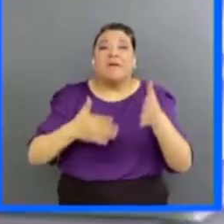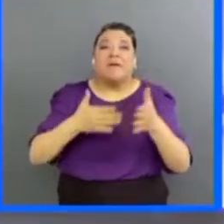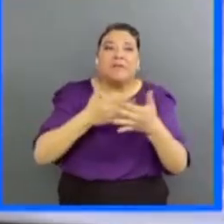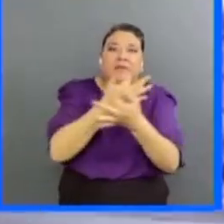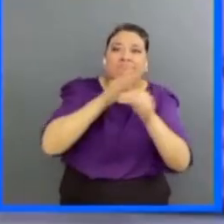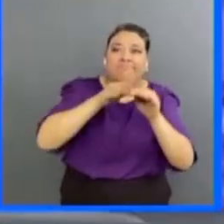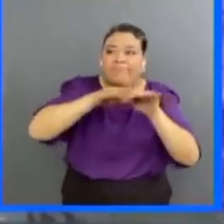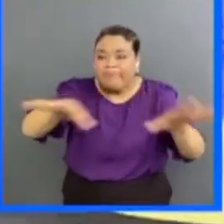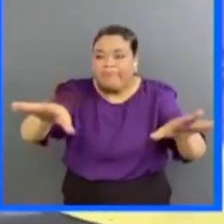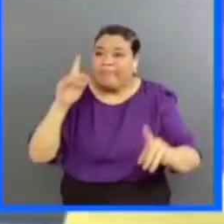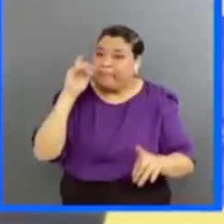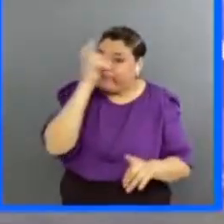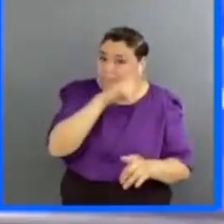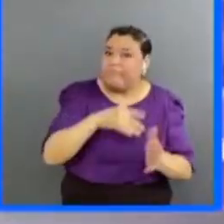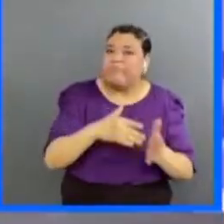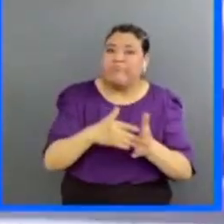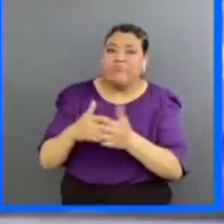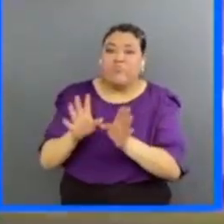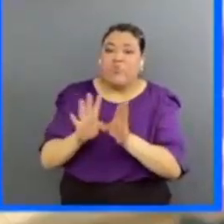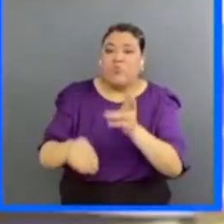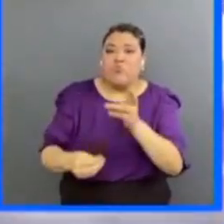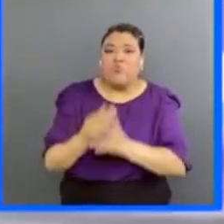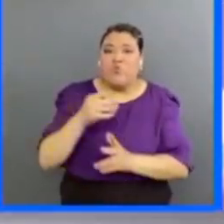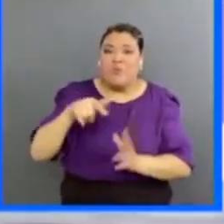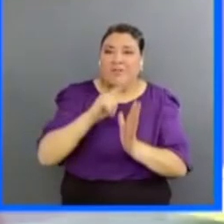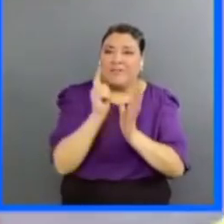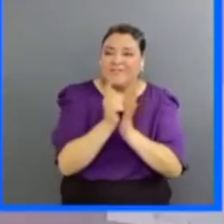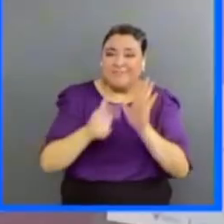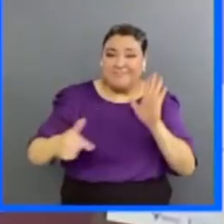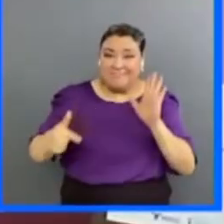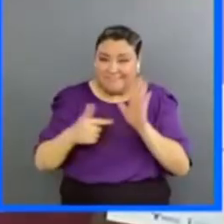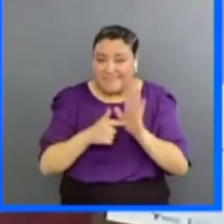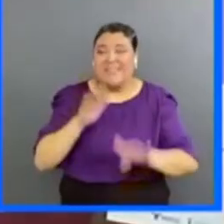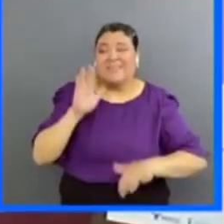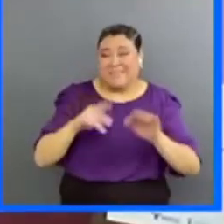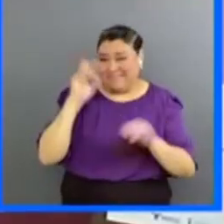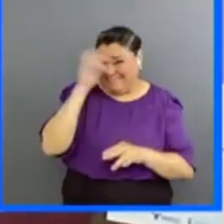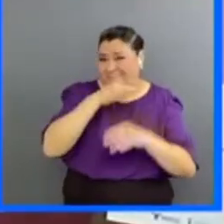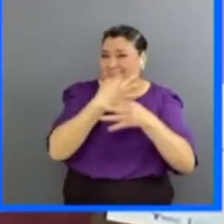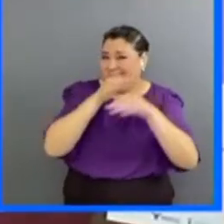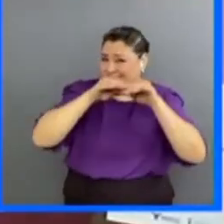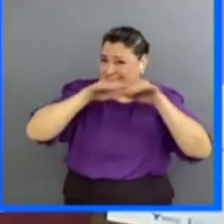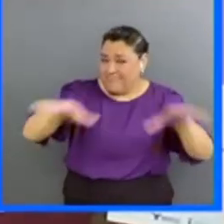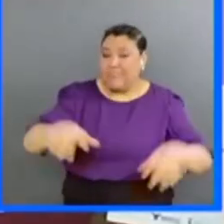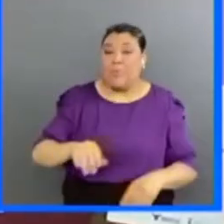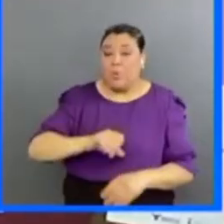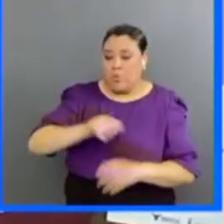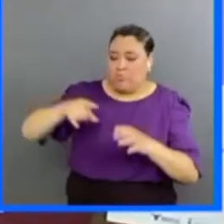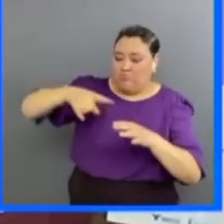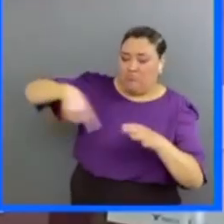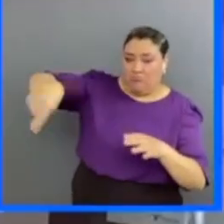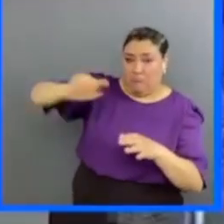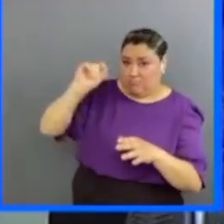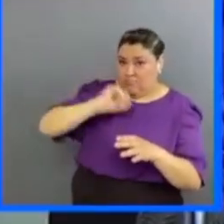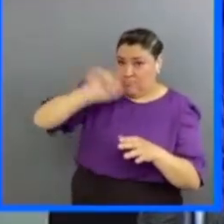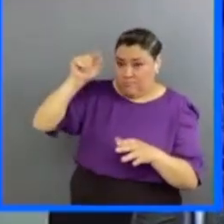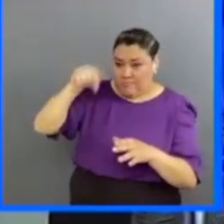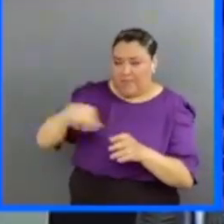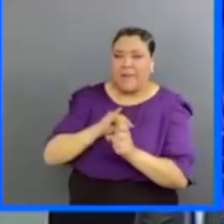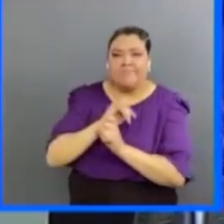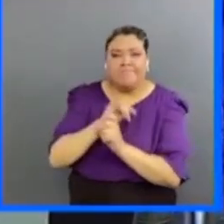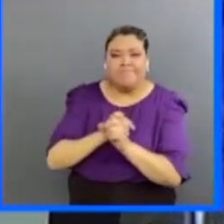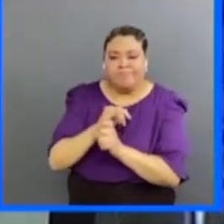claridad los precedentes establecidos por el máximo tribunal. Académicas y especialistas coincidieron en lo anterior durante